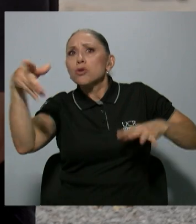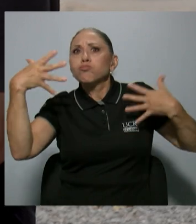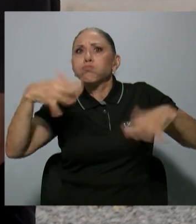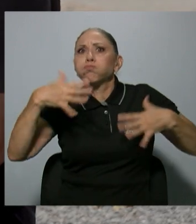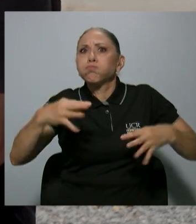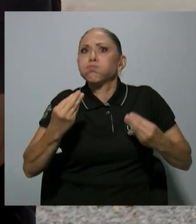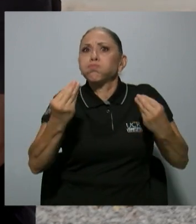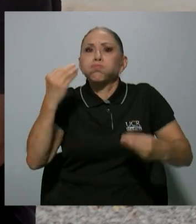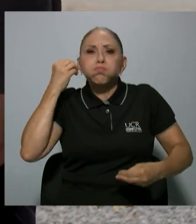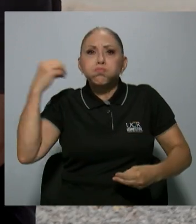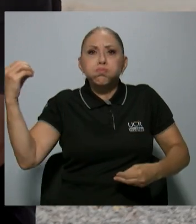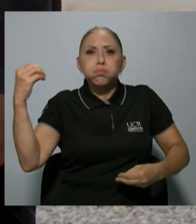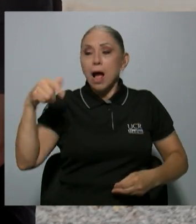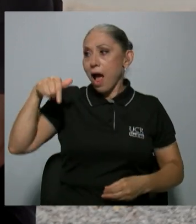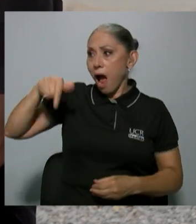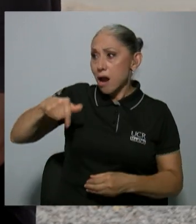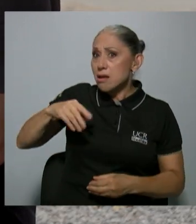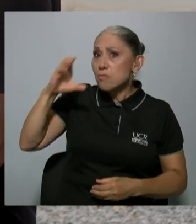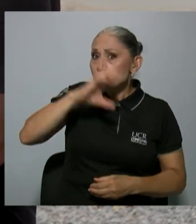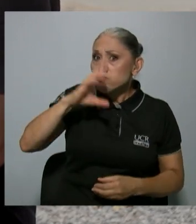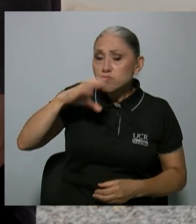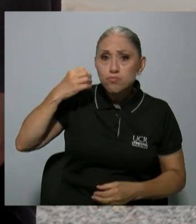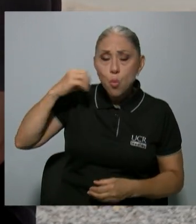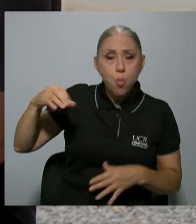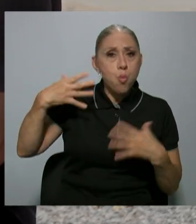la minería se trabaja bastante pesada,